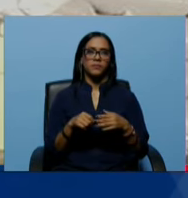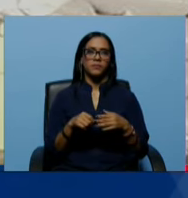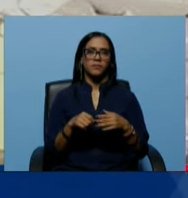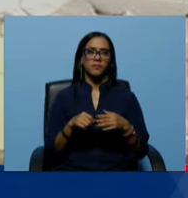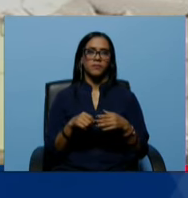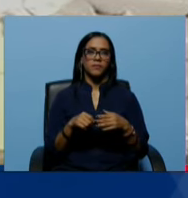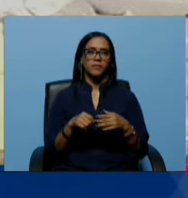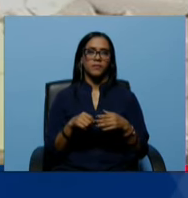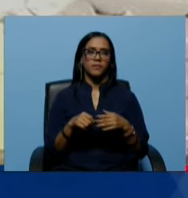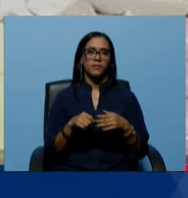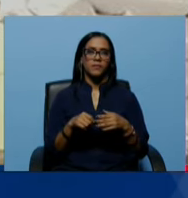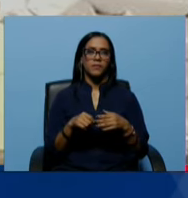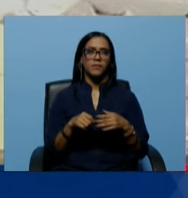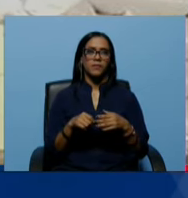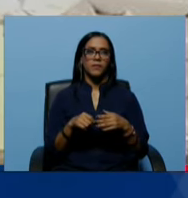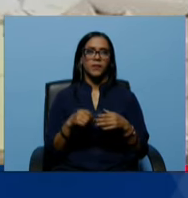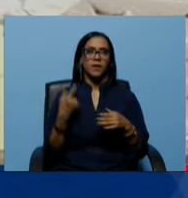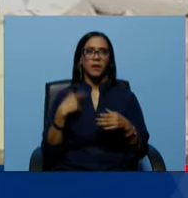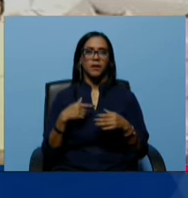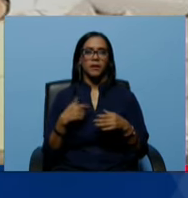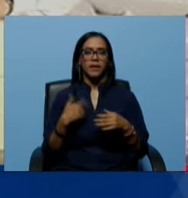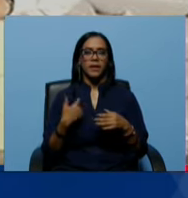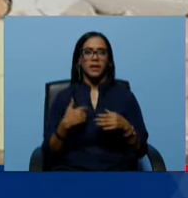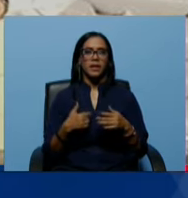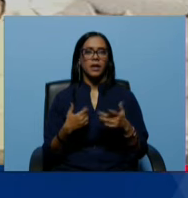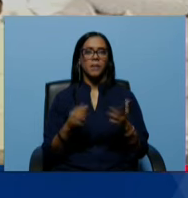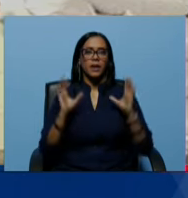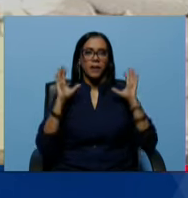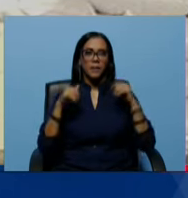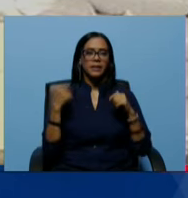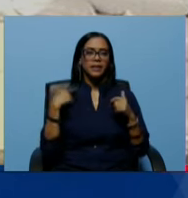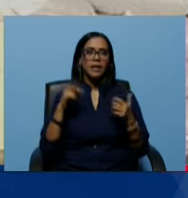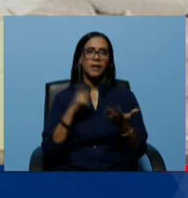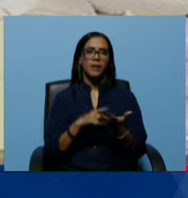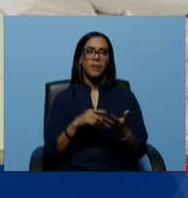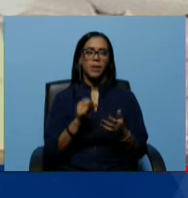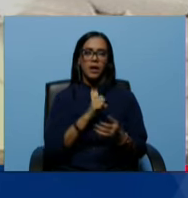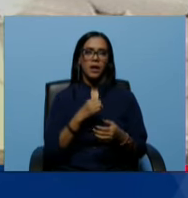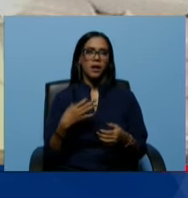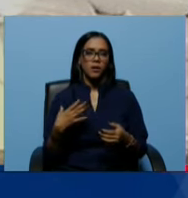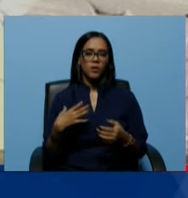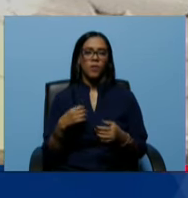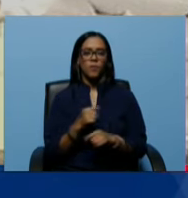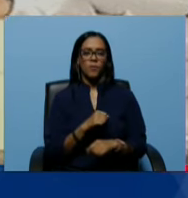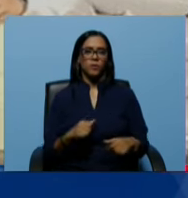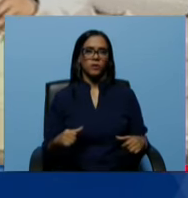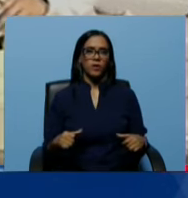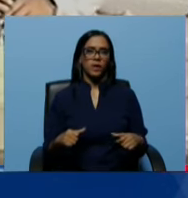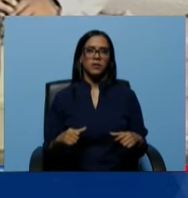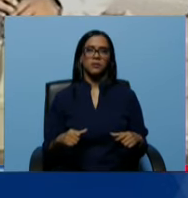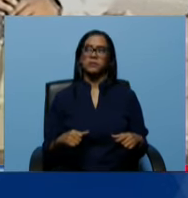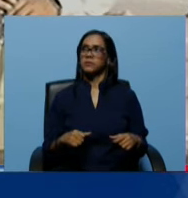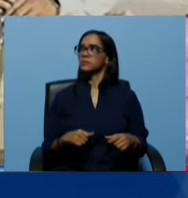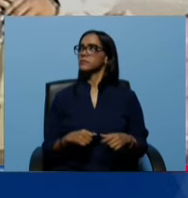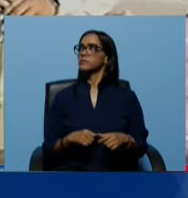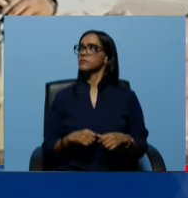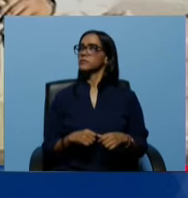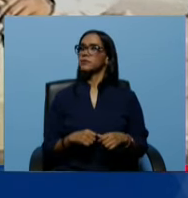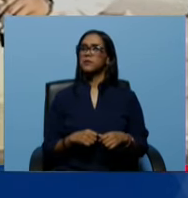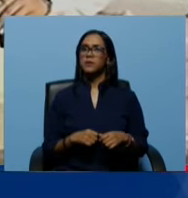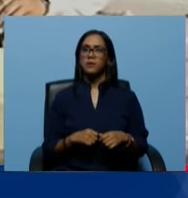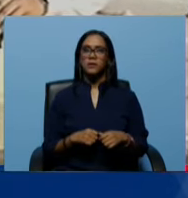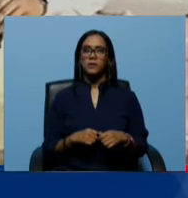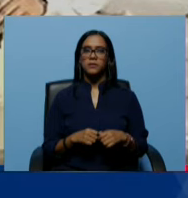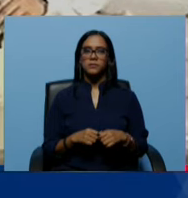las veces que quiera, porque tiene que venir para la zafra, tiene que venir para el maíz, tiene que venir para el arroz, portuguesa, grandes noticias. Gracias a los